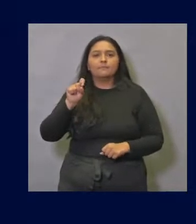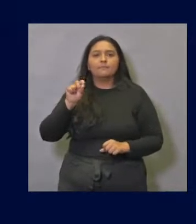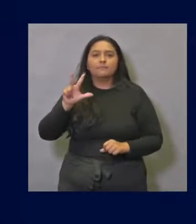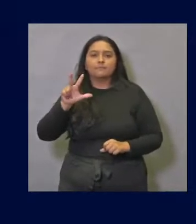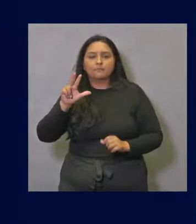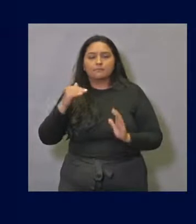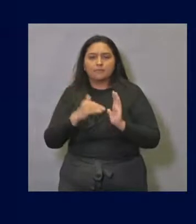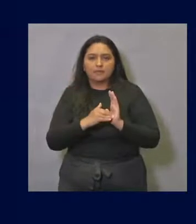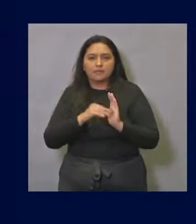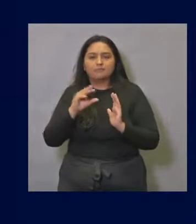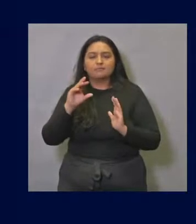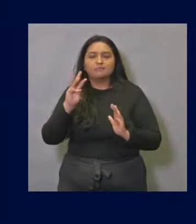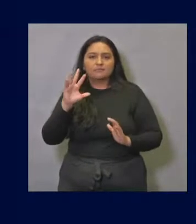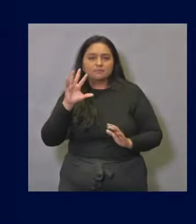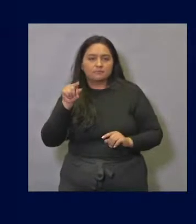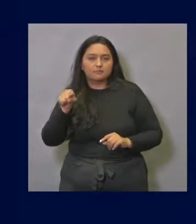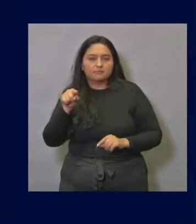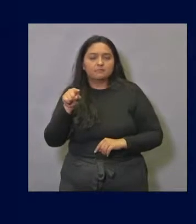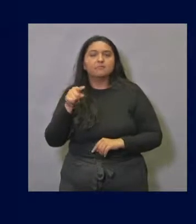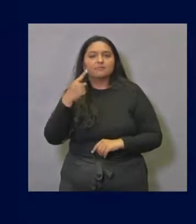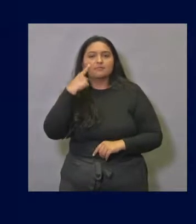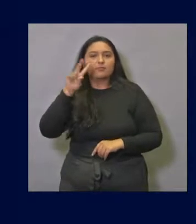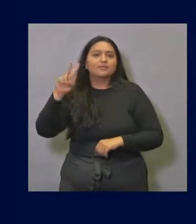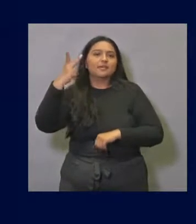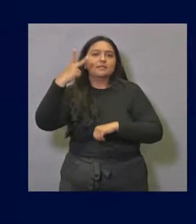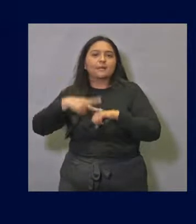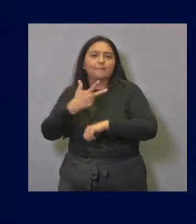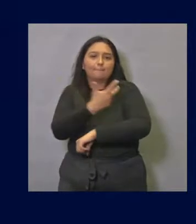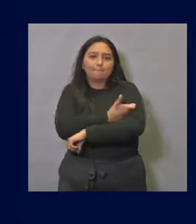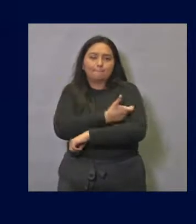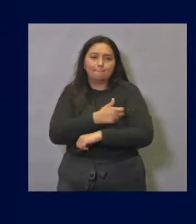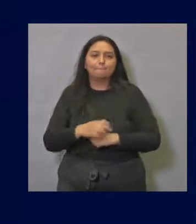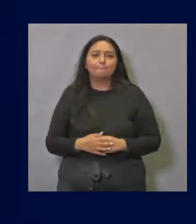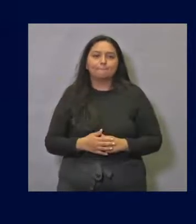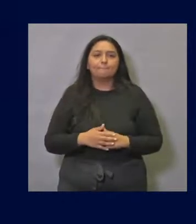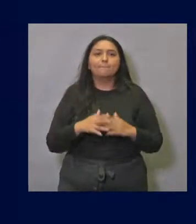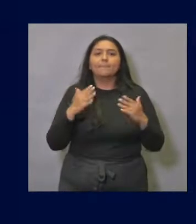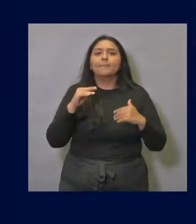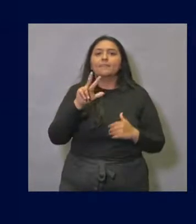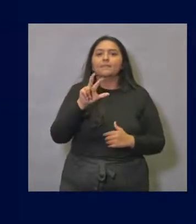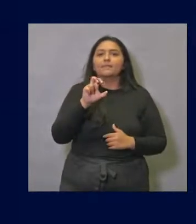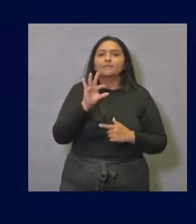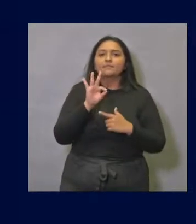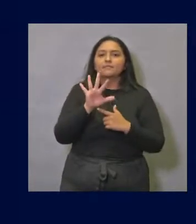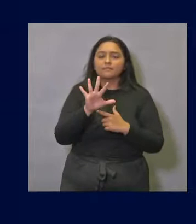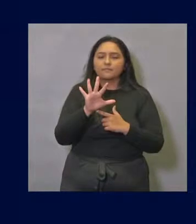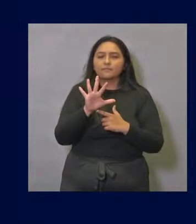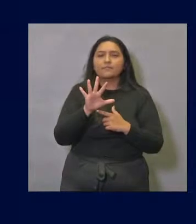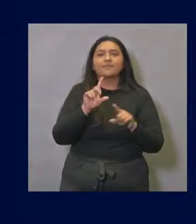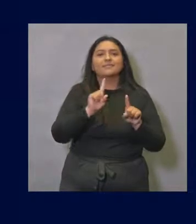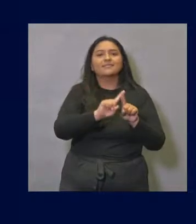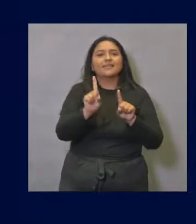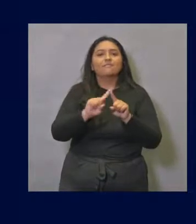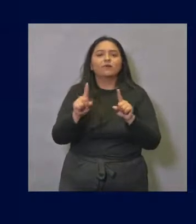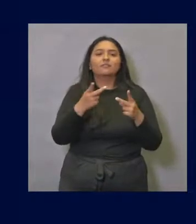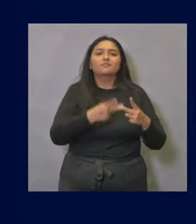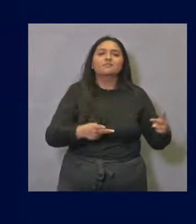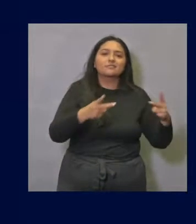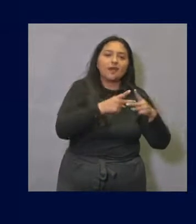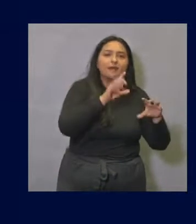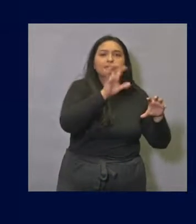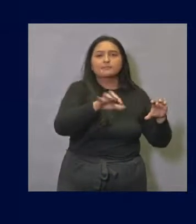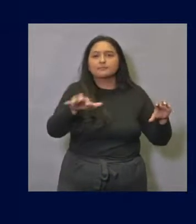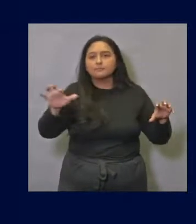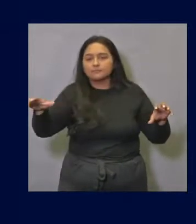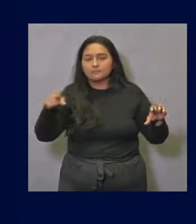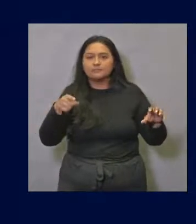183,600 vacunas que son para las segundas dosis. Hay 395 centros de vacunación que ofrecen citas con